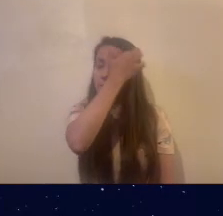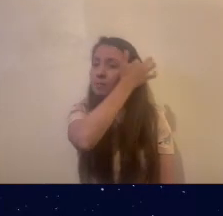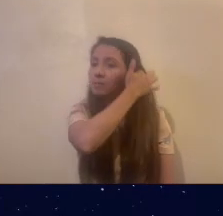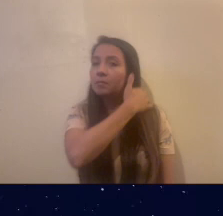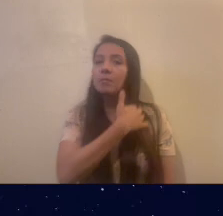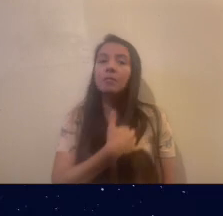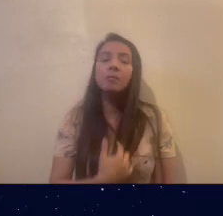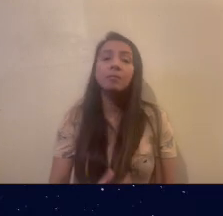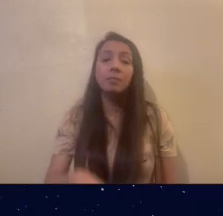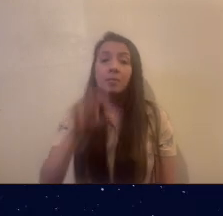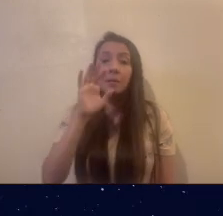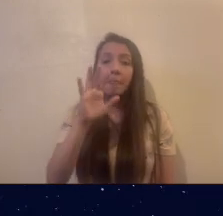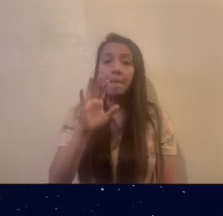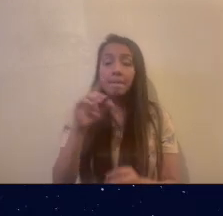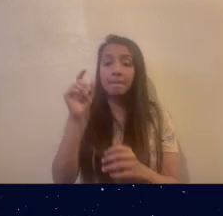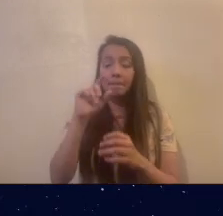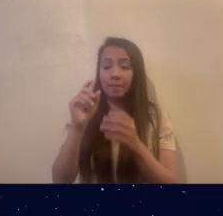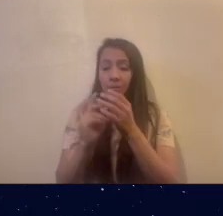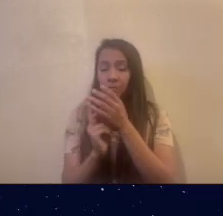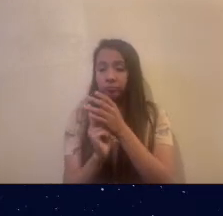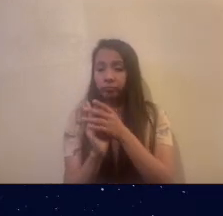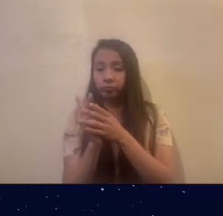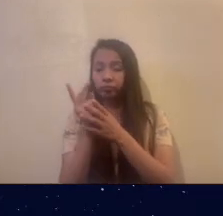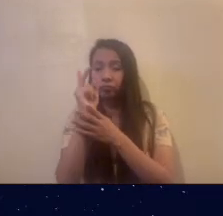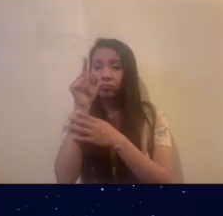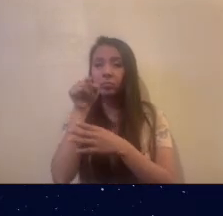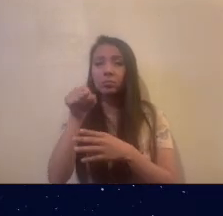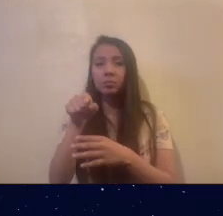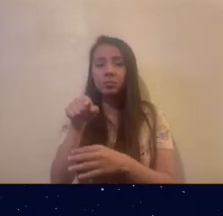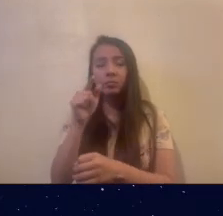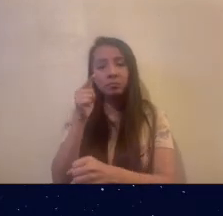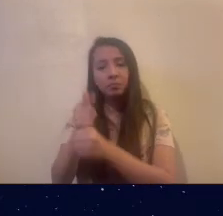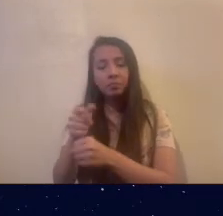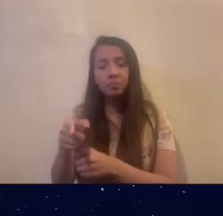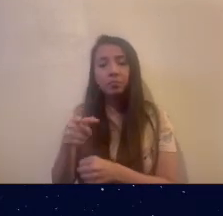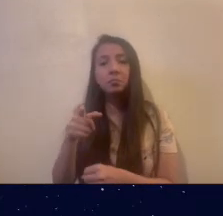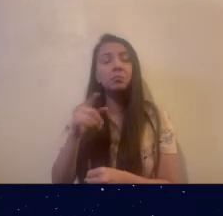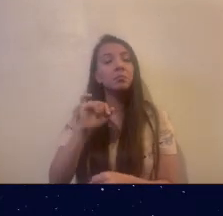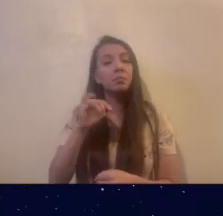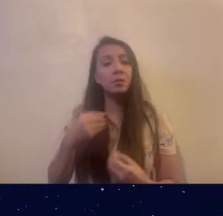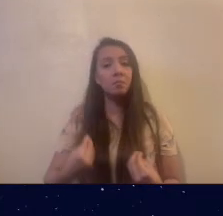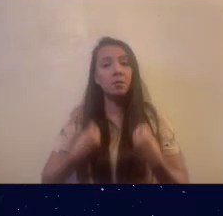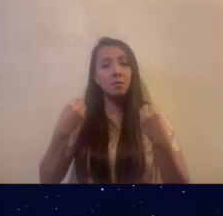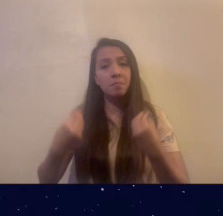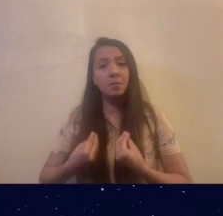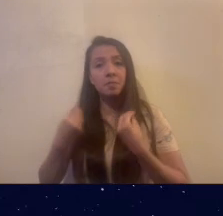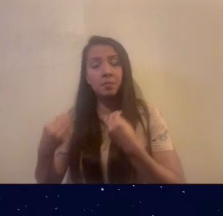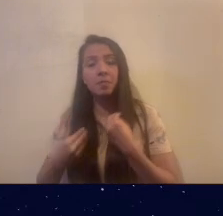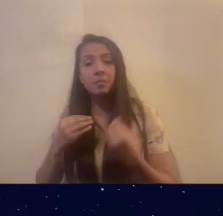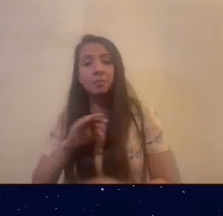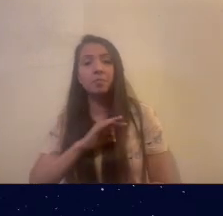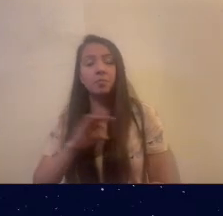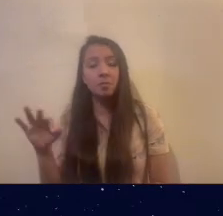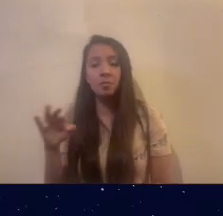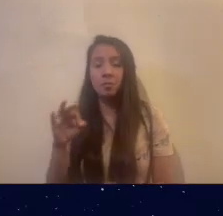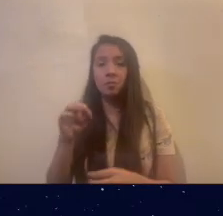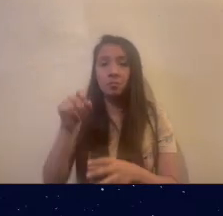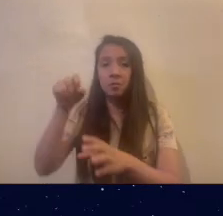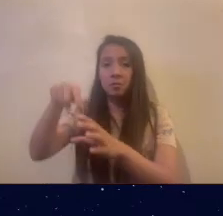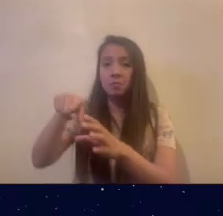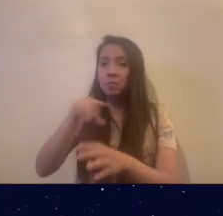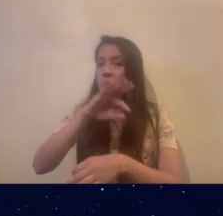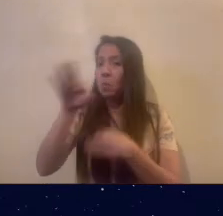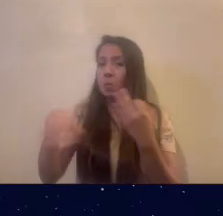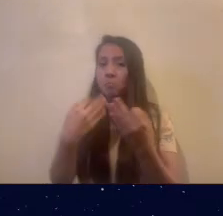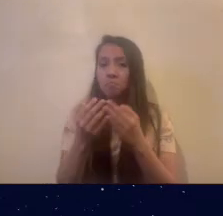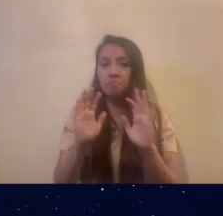En términos de germinación, lo que llegamos a ver era que hay una alta tasa de supervivencia, todas las